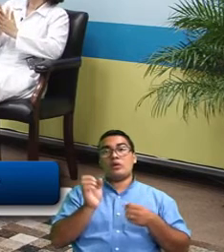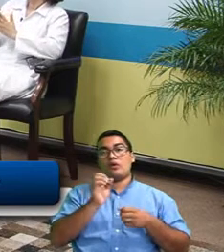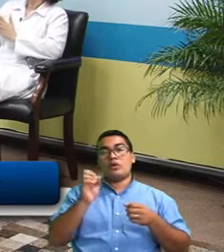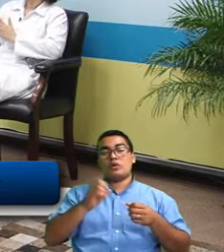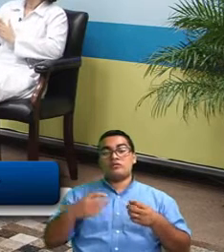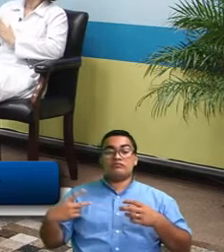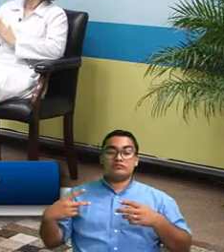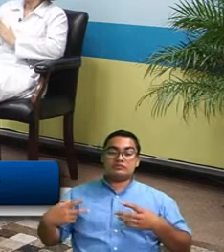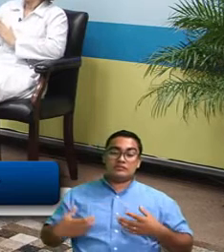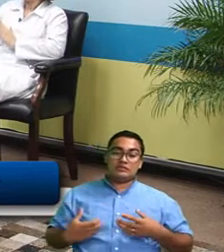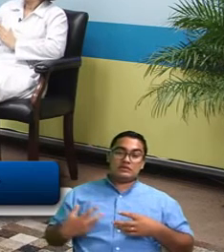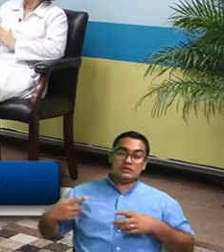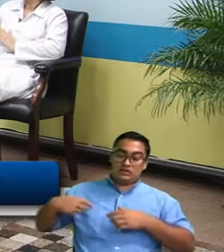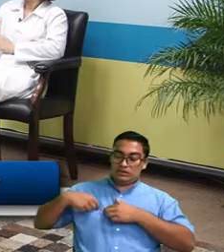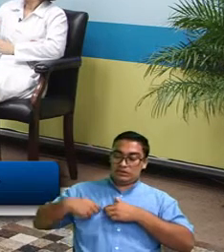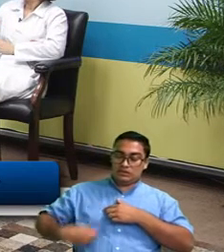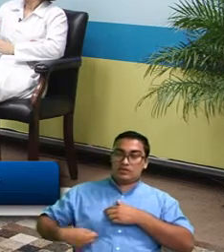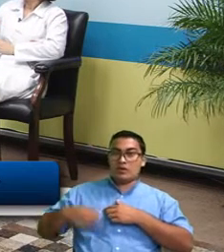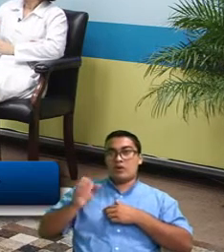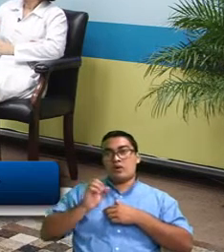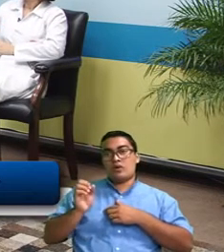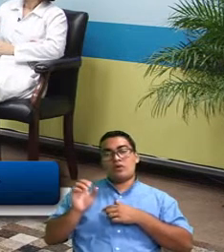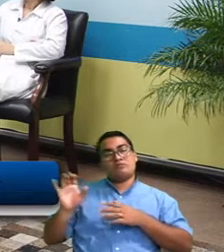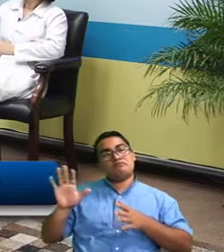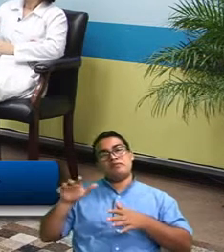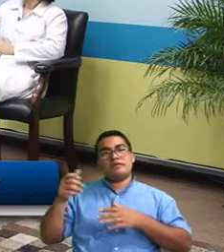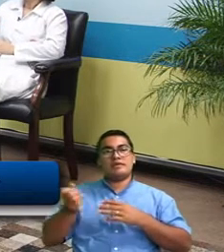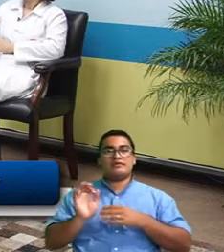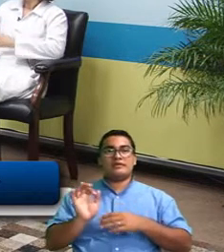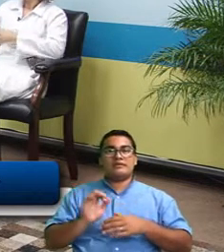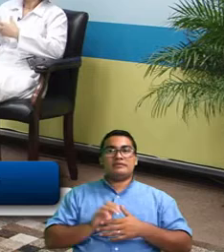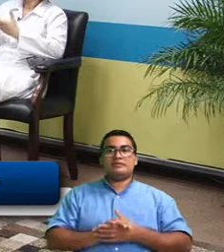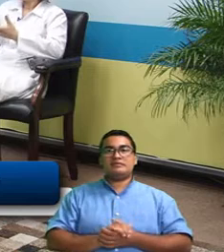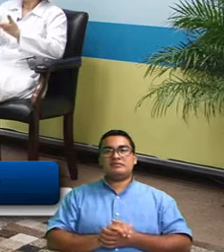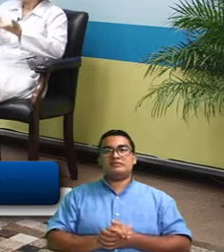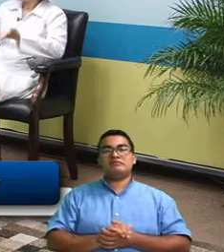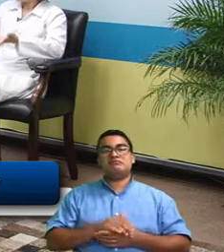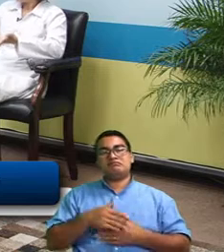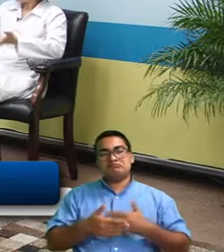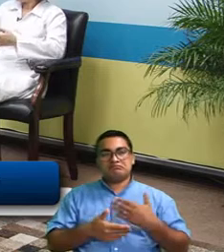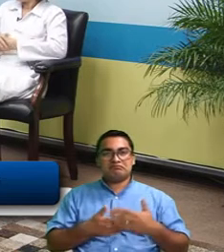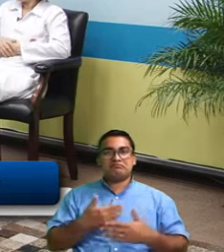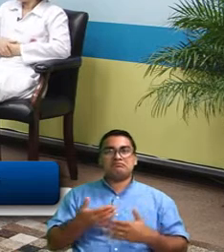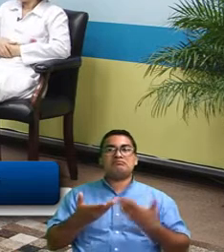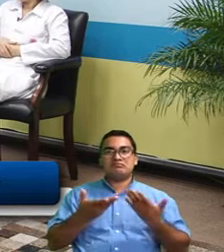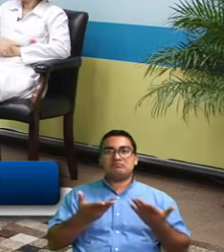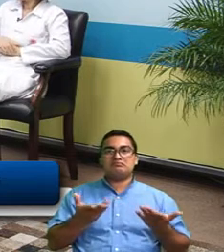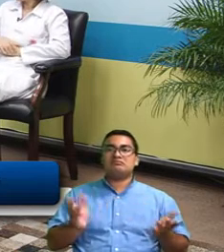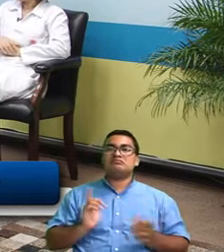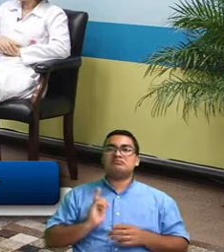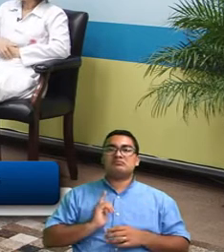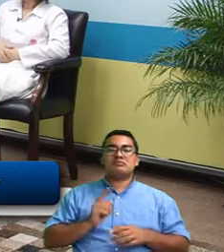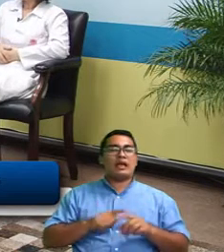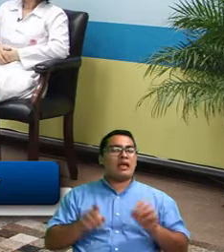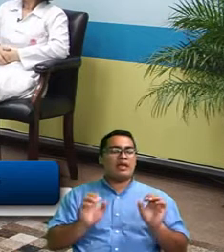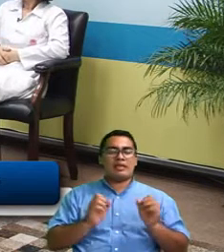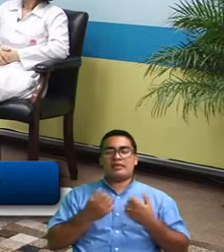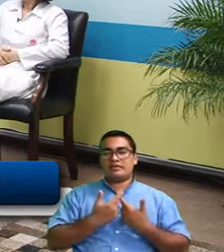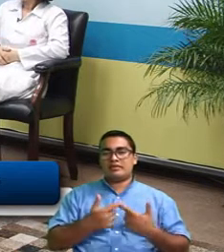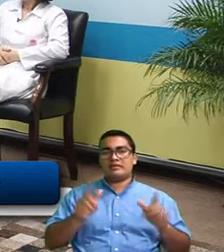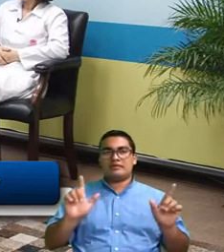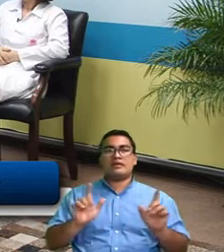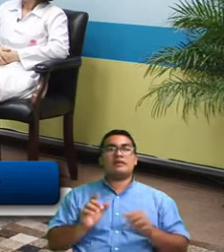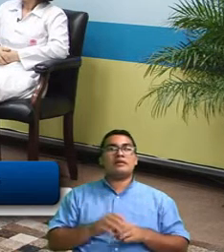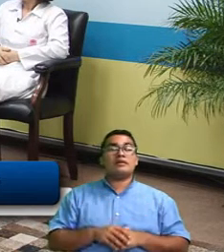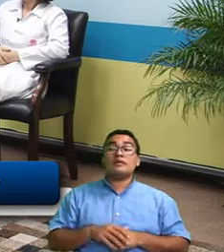o tiene que hacer radioterapia y quimioterapia. Ya. Y esos tratamientos pues están disponibles y son gratuitos. Ok,